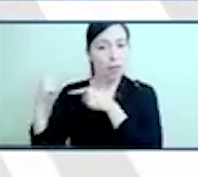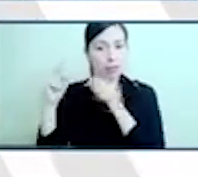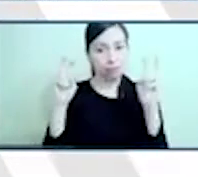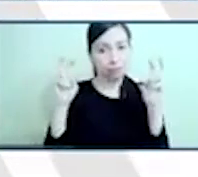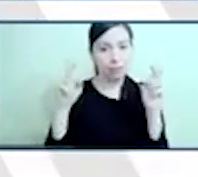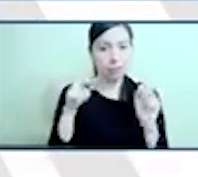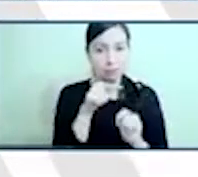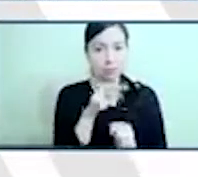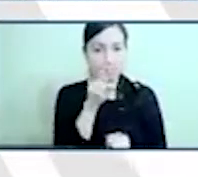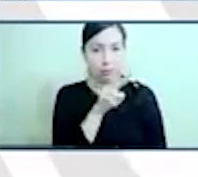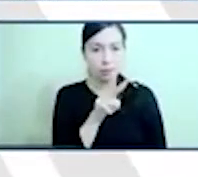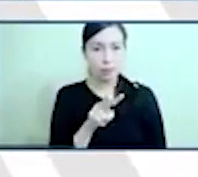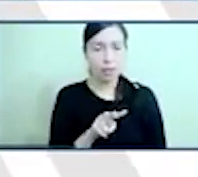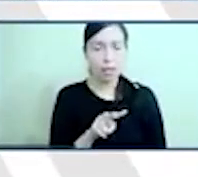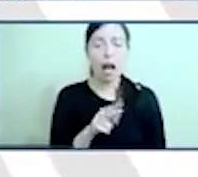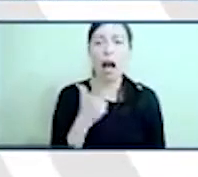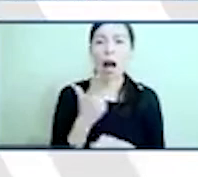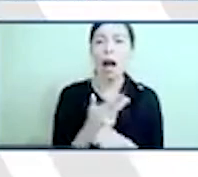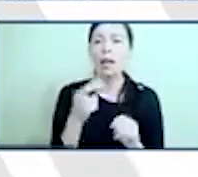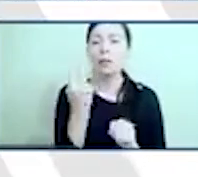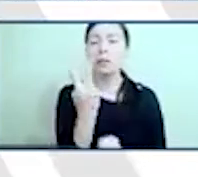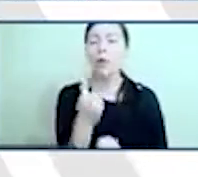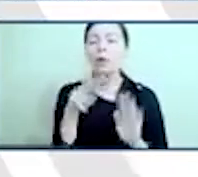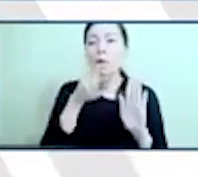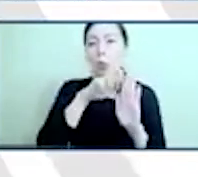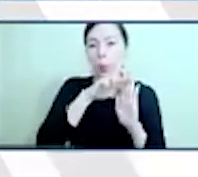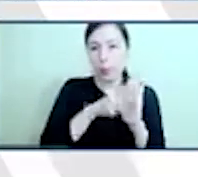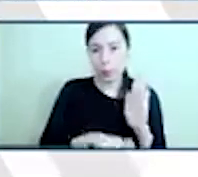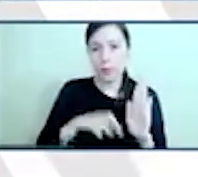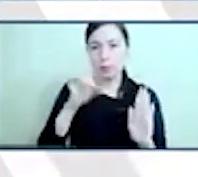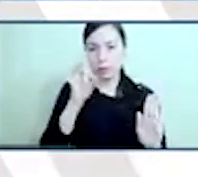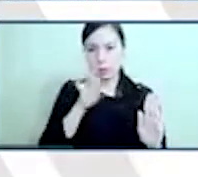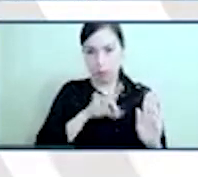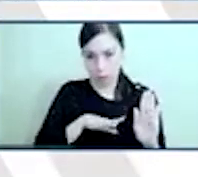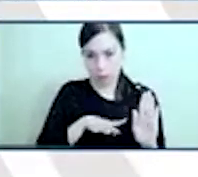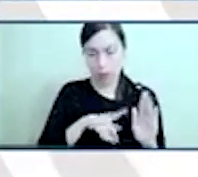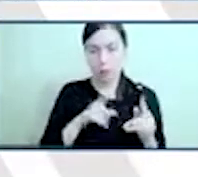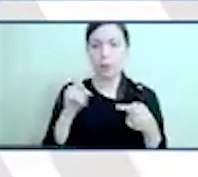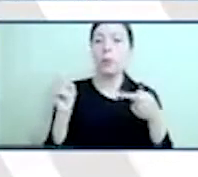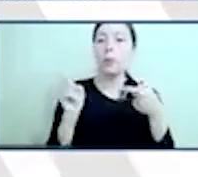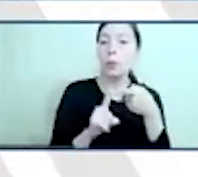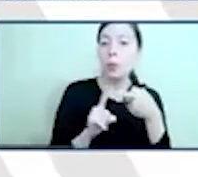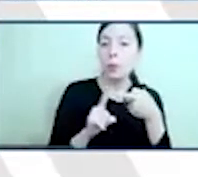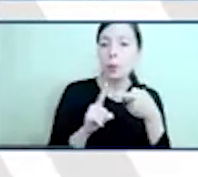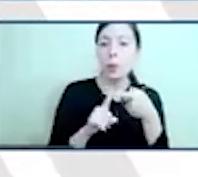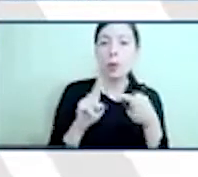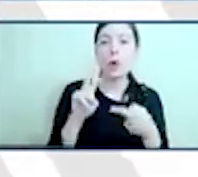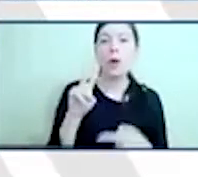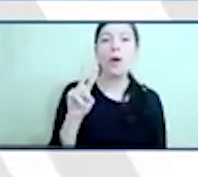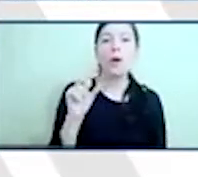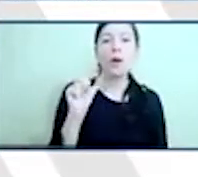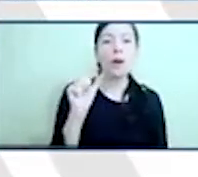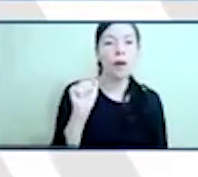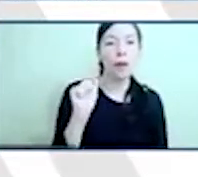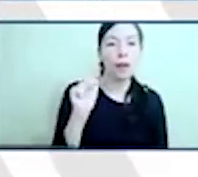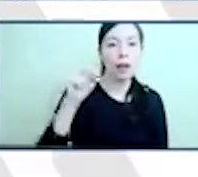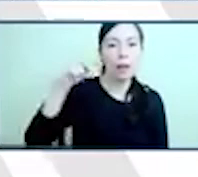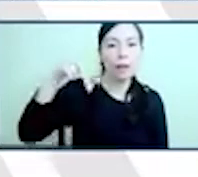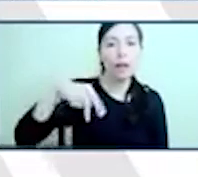encontramos mención a dos proyectos que van a ser ejecutados en Chile. Uno es el plan Vanguard y el otro es el